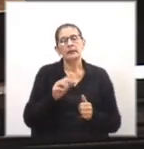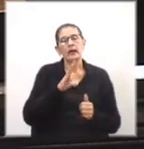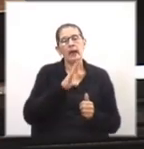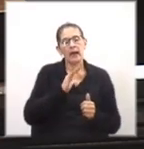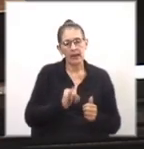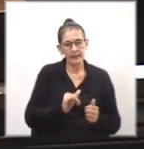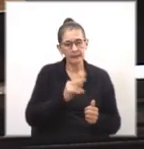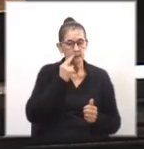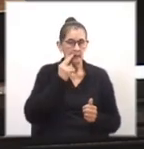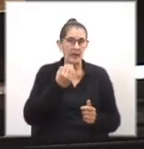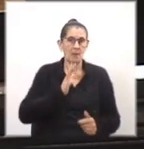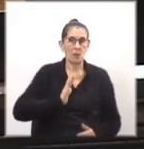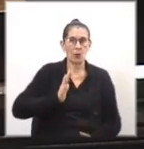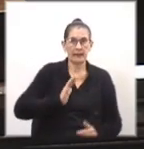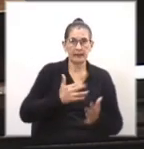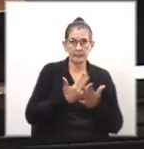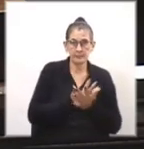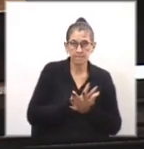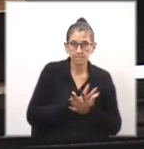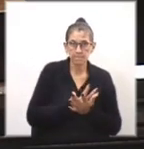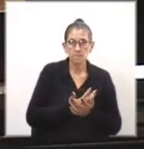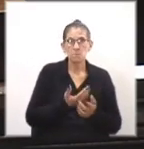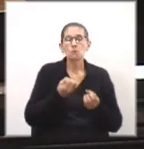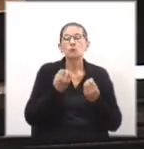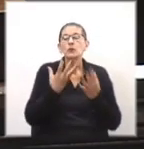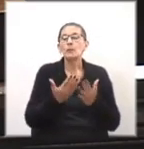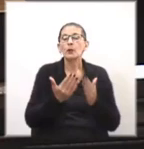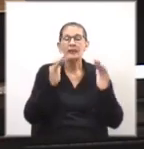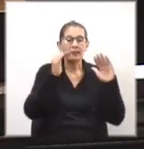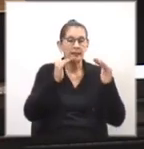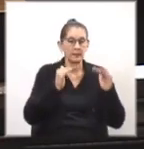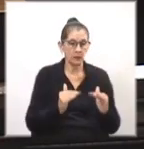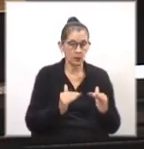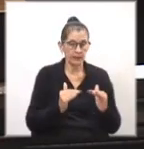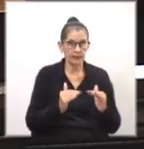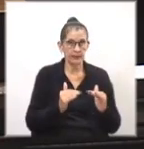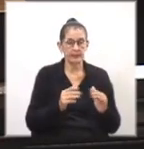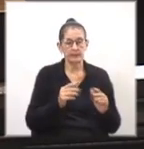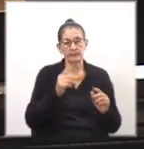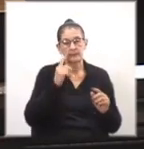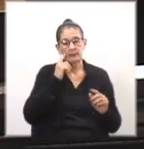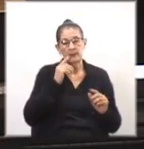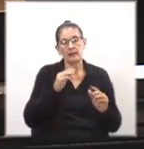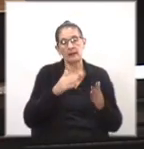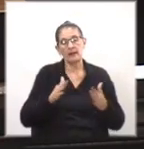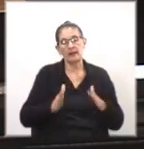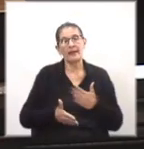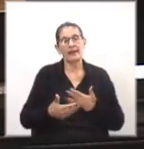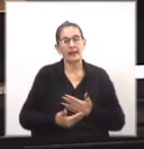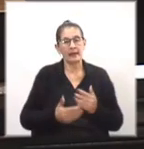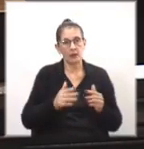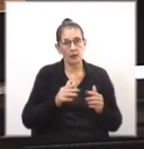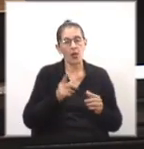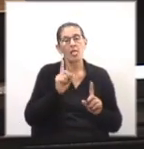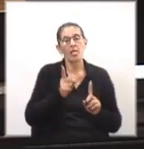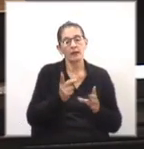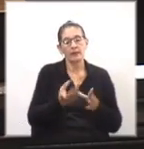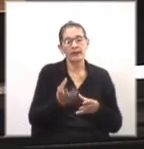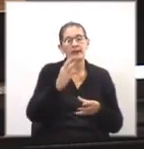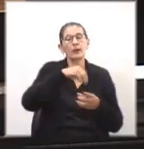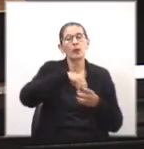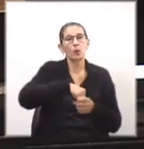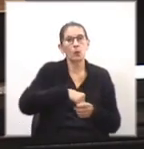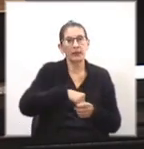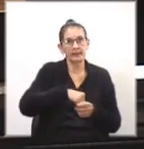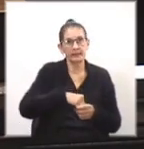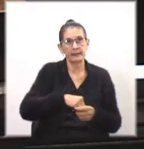las mujeres, porque para disminuir la brecha de género debería incluir algo más que un saludo